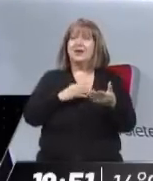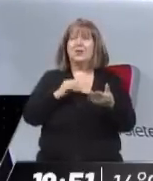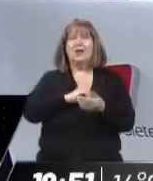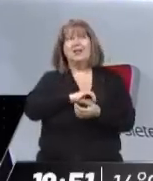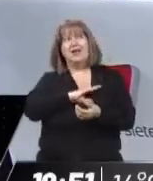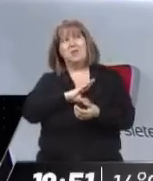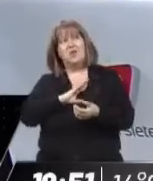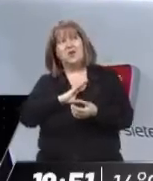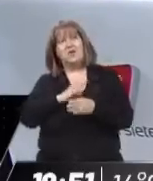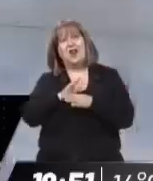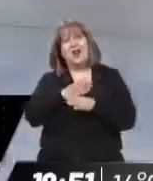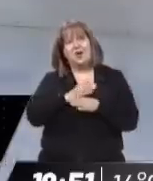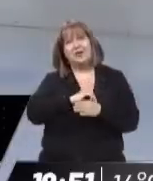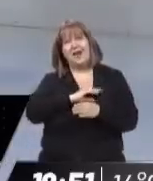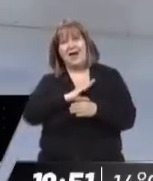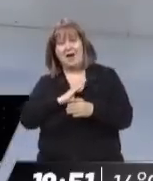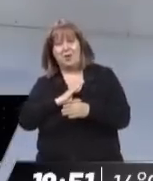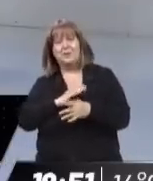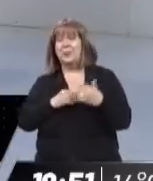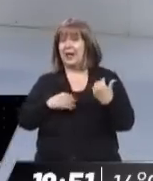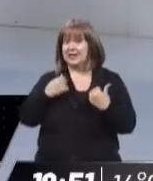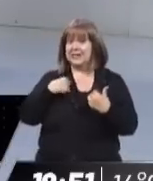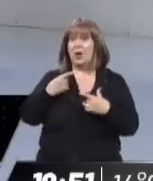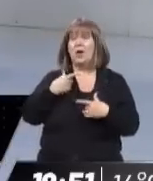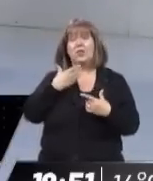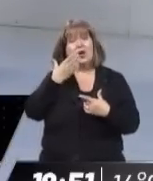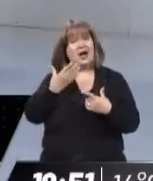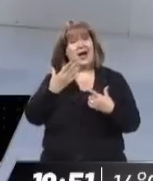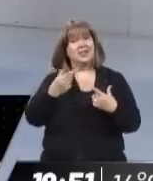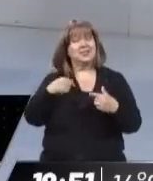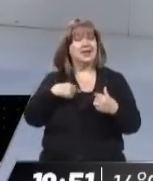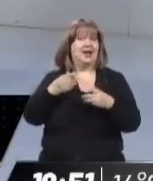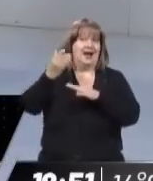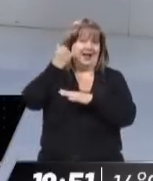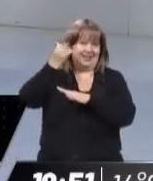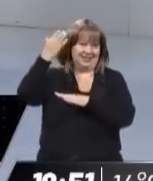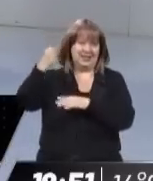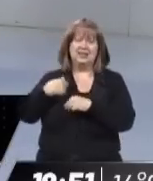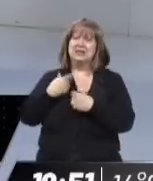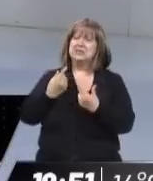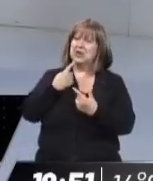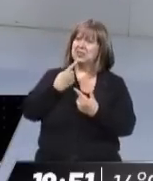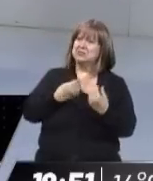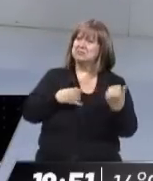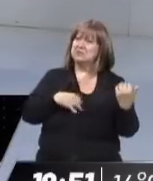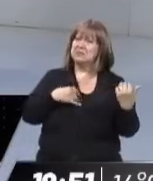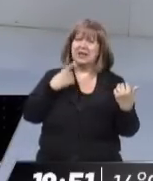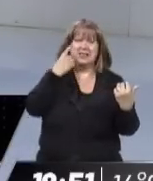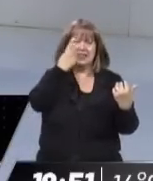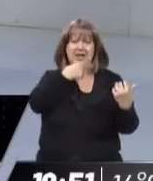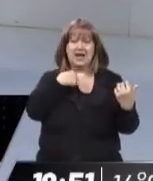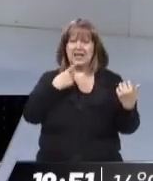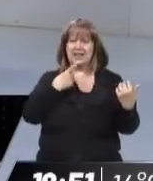ilusión. De hecho, le preguntaban a él, porque dice que cuando él cantaba la canción en su momento, se notaba como una nostalgia particular en